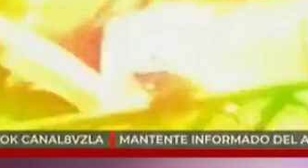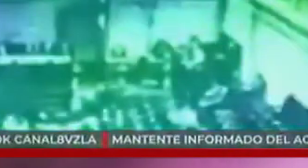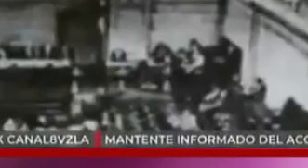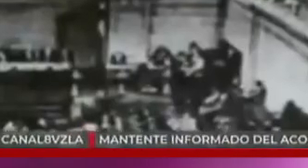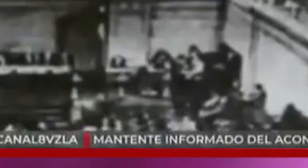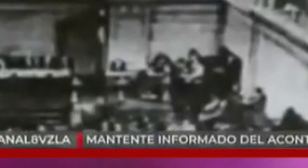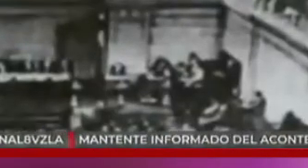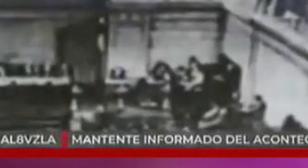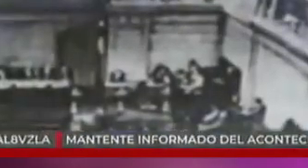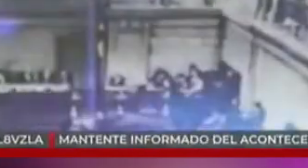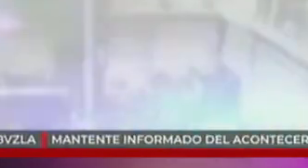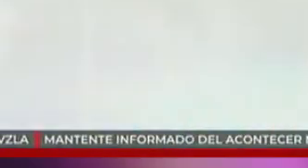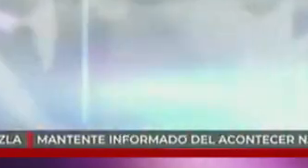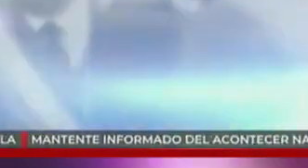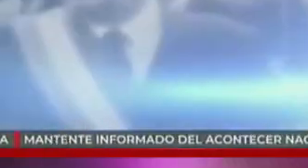Salvador Allende